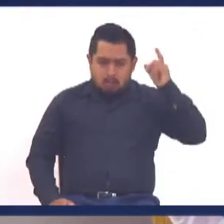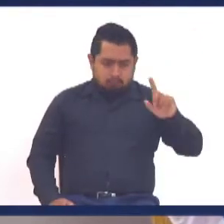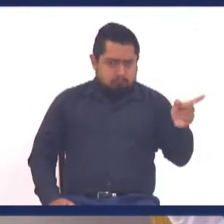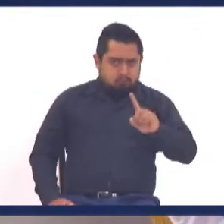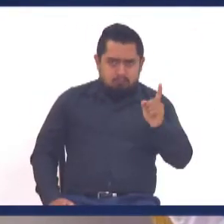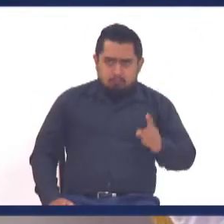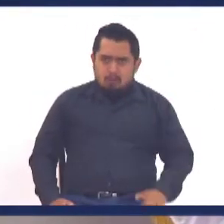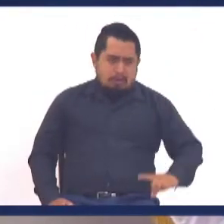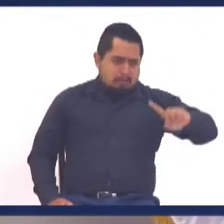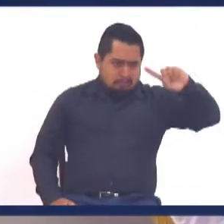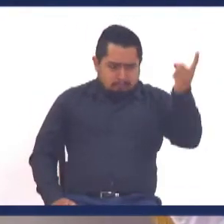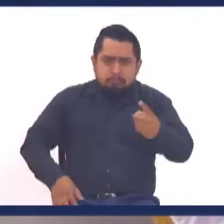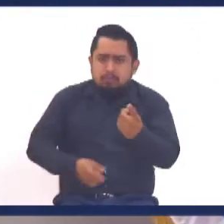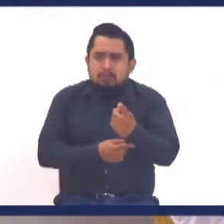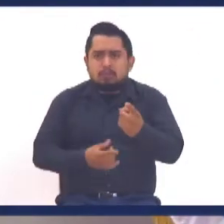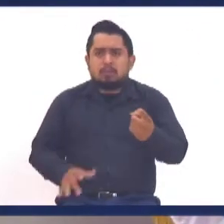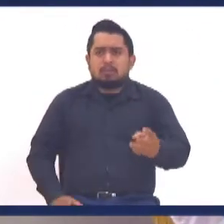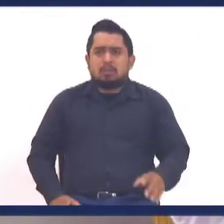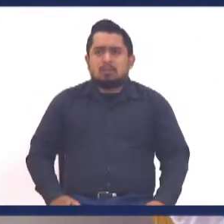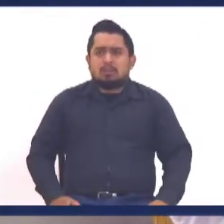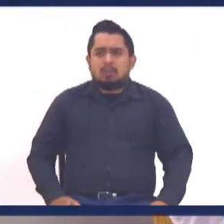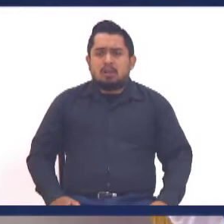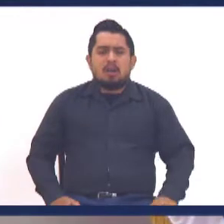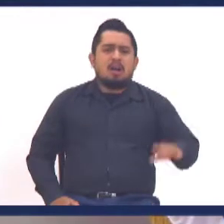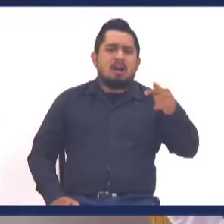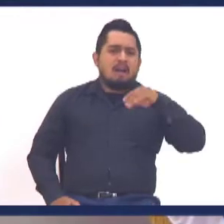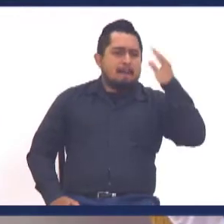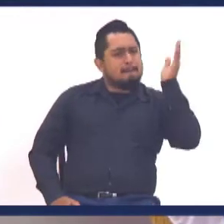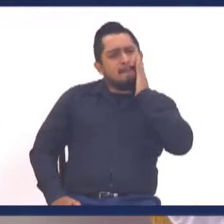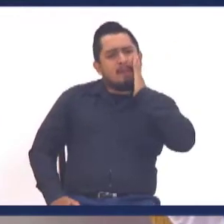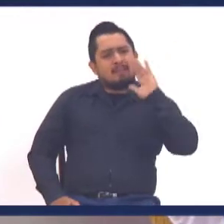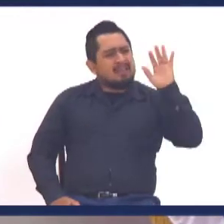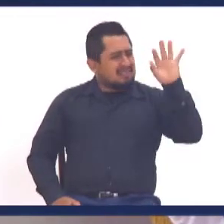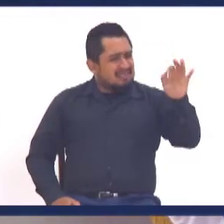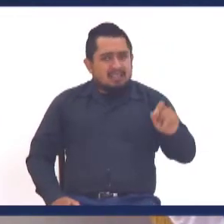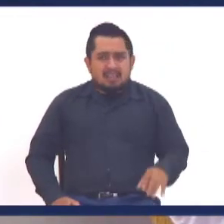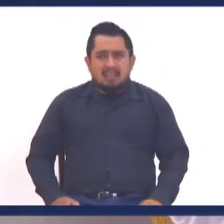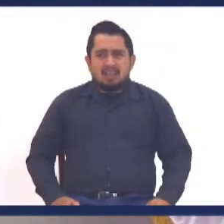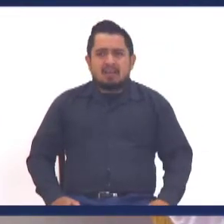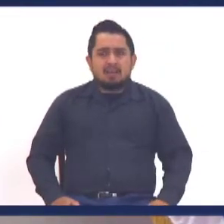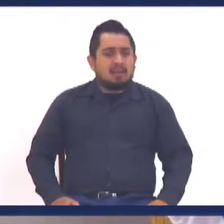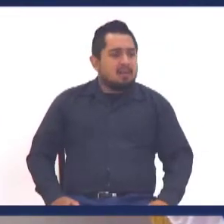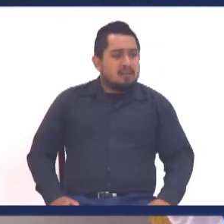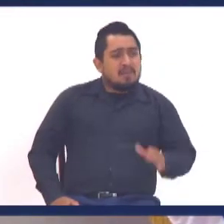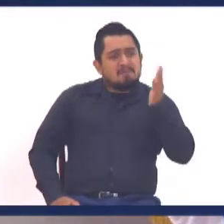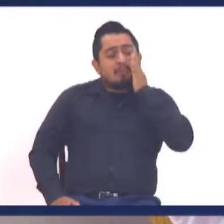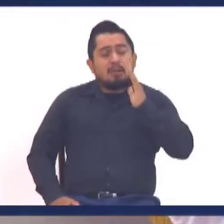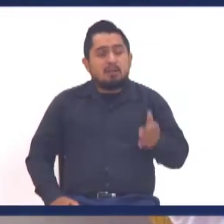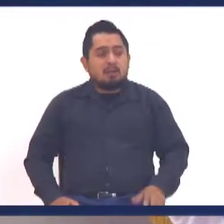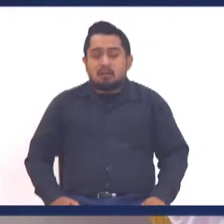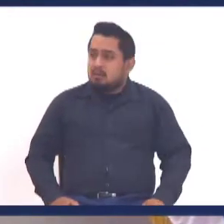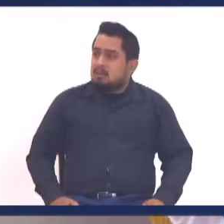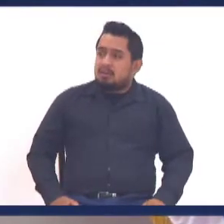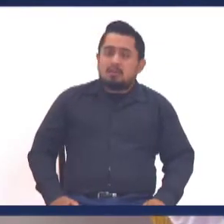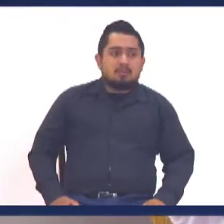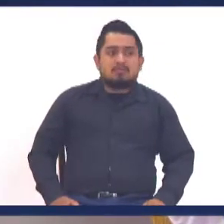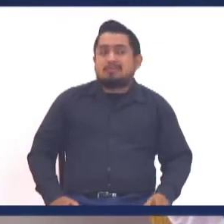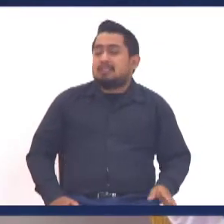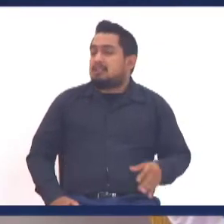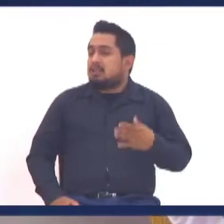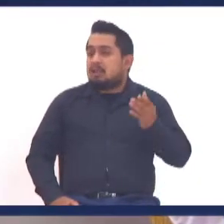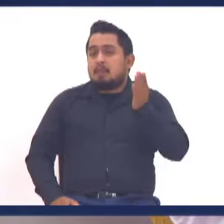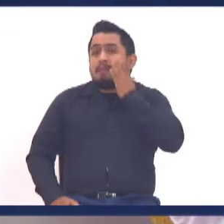cosa hermana yo siempre bromeado aquí en el púlpito a ver a brel a su mamá hija tal cosa ay